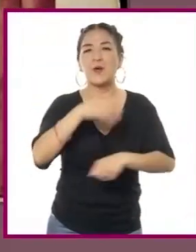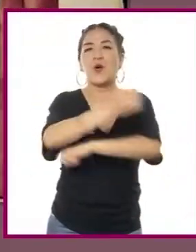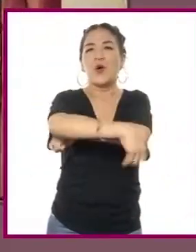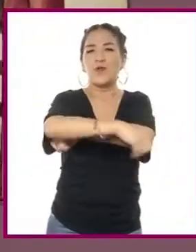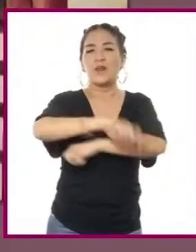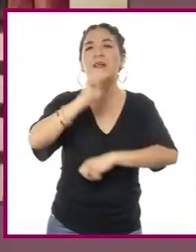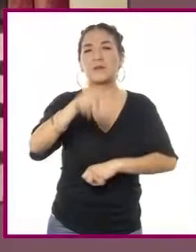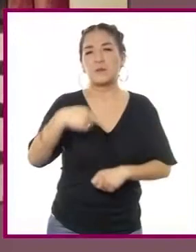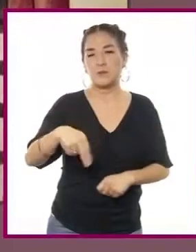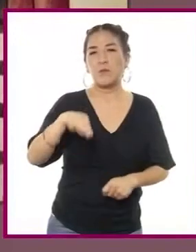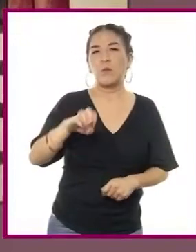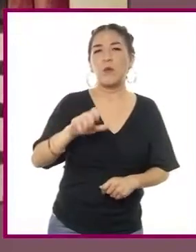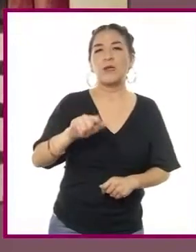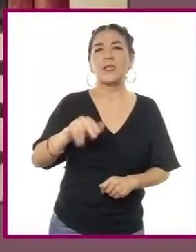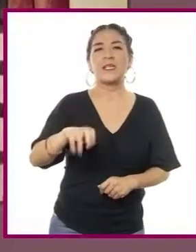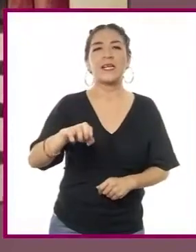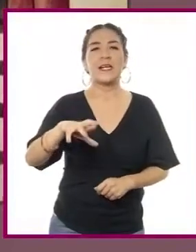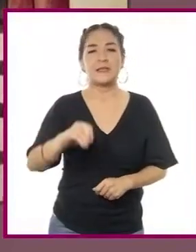molinero.